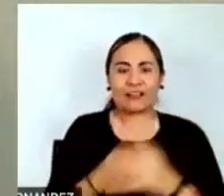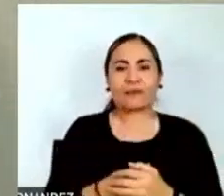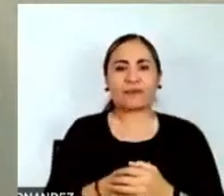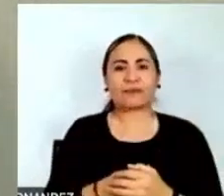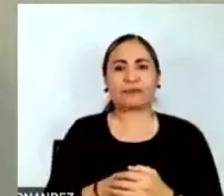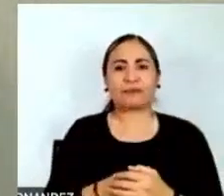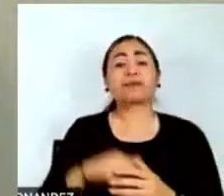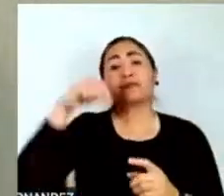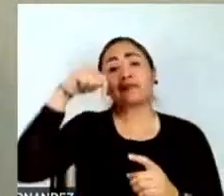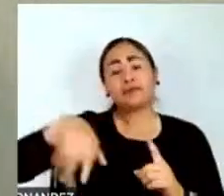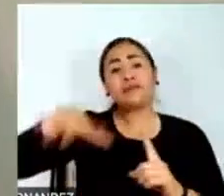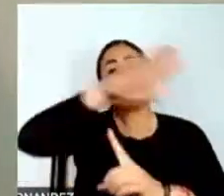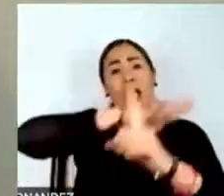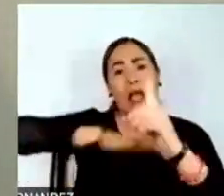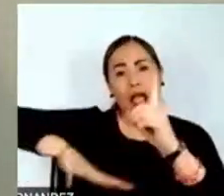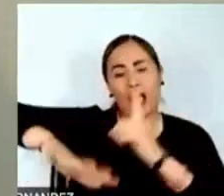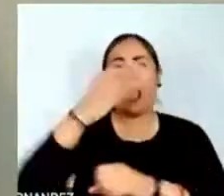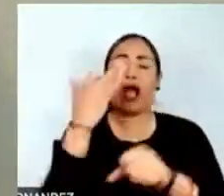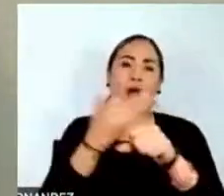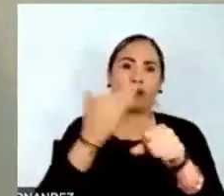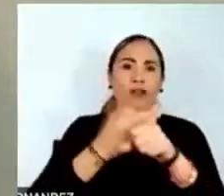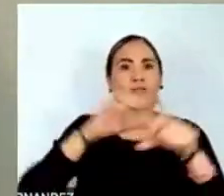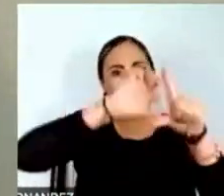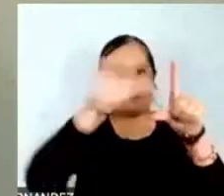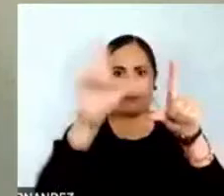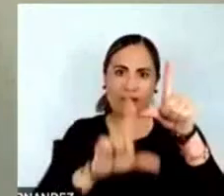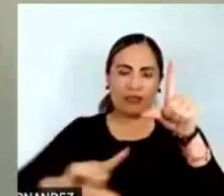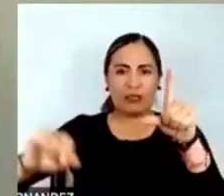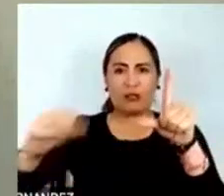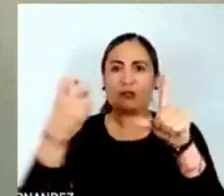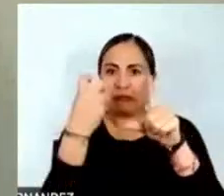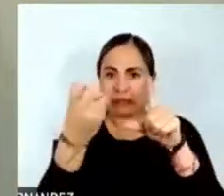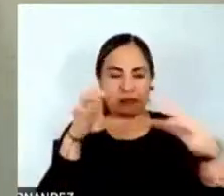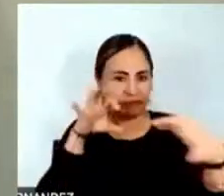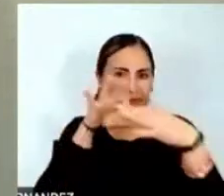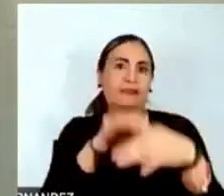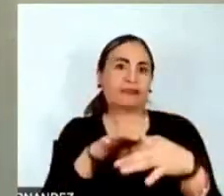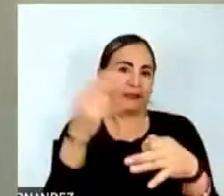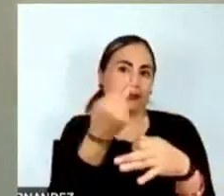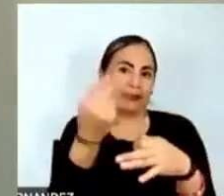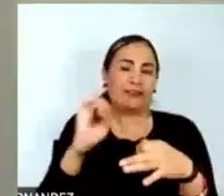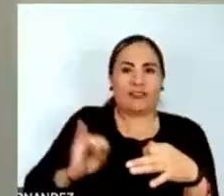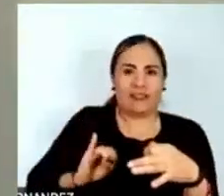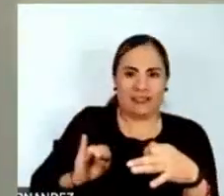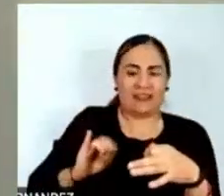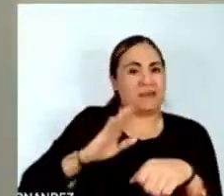contexto nacional actual. Como he mencionado en repetidas ocasiones,